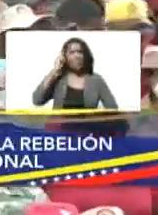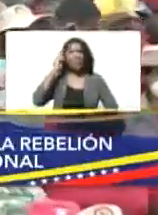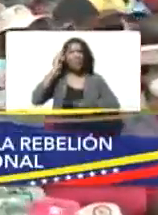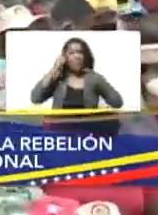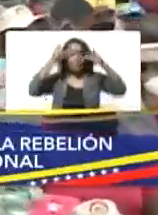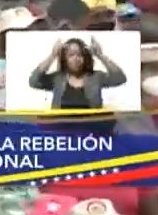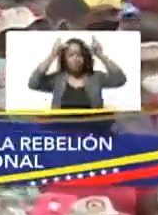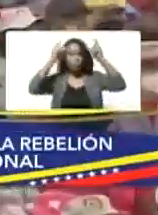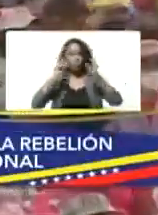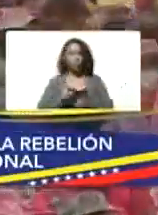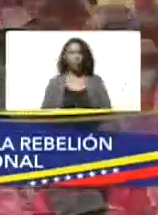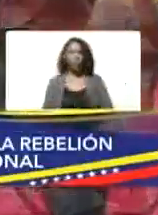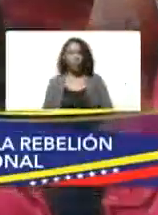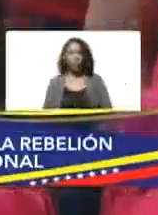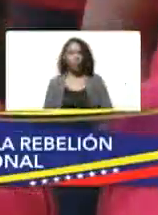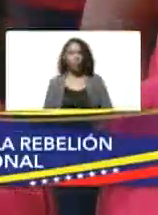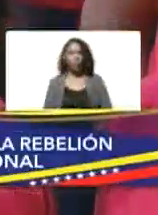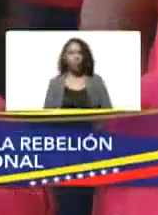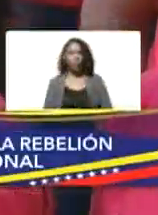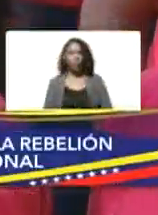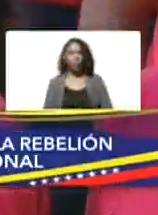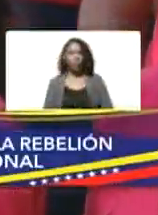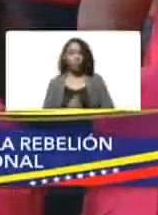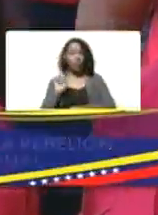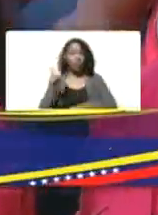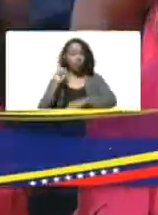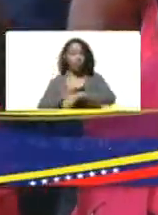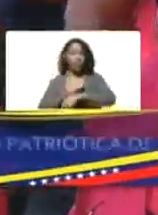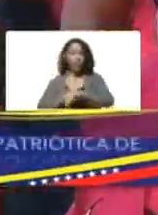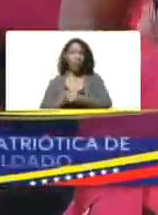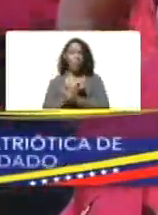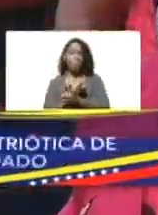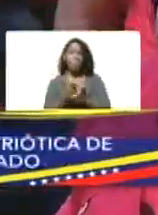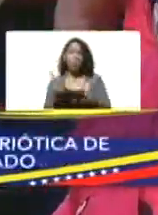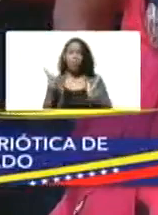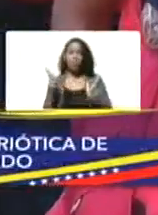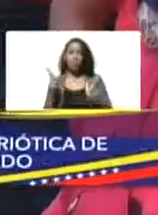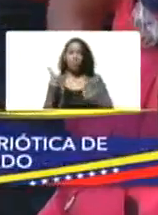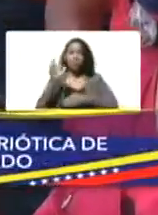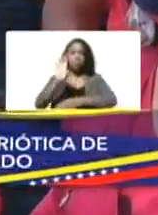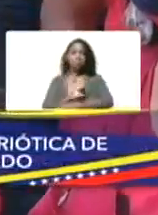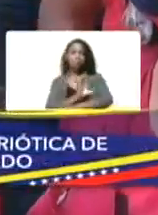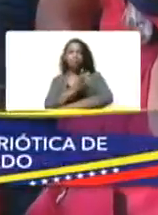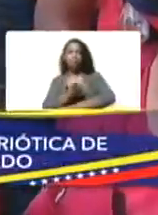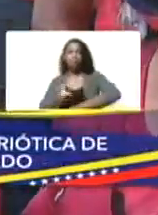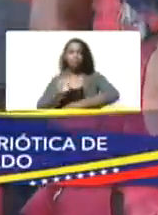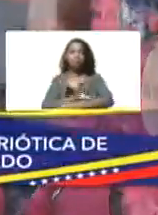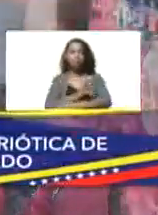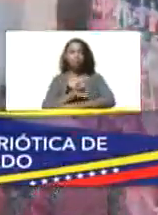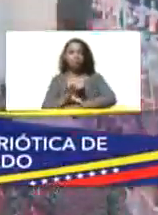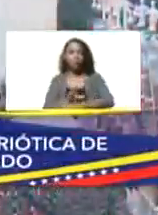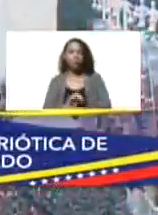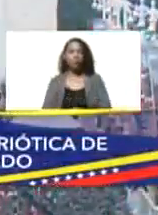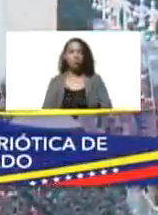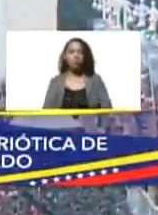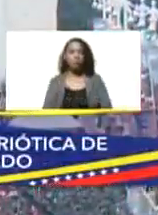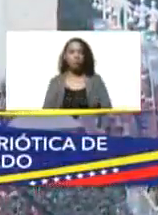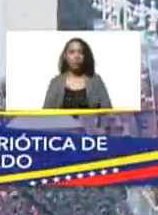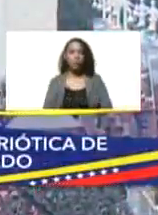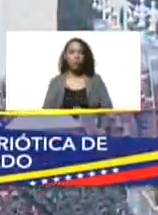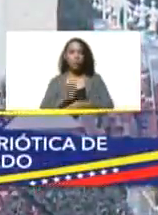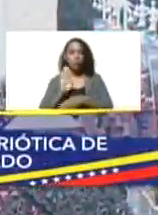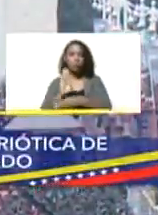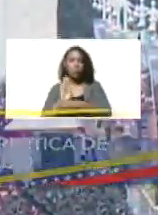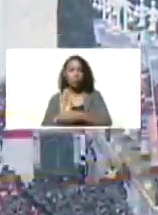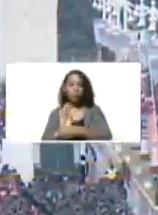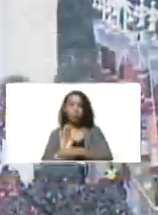Rodríguez. Y en sus tiempos libres cantaban la canción redentora